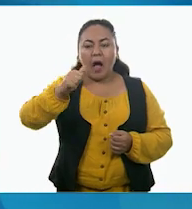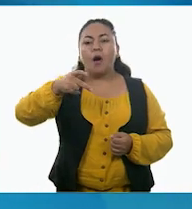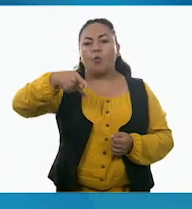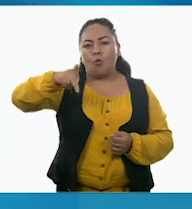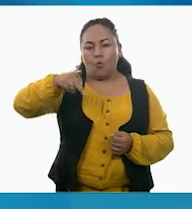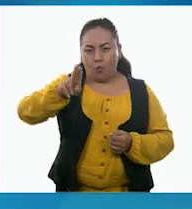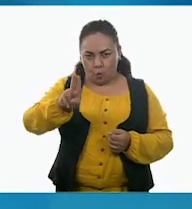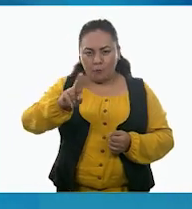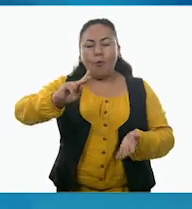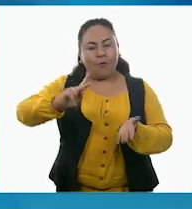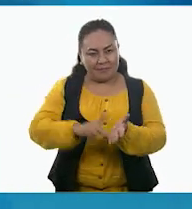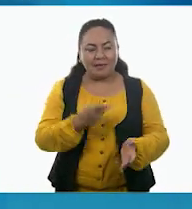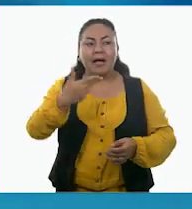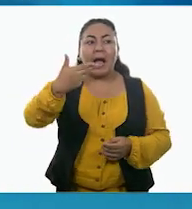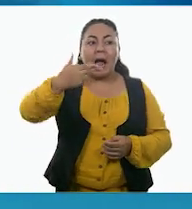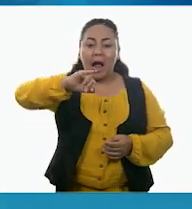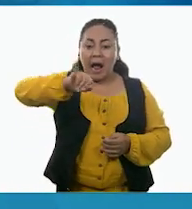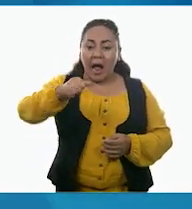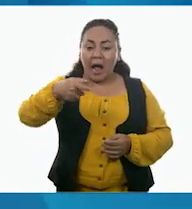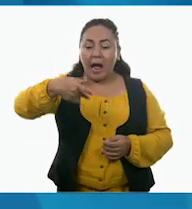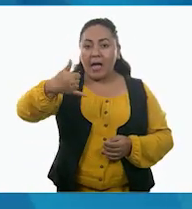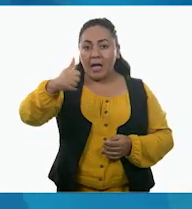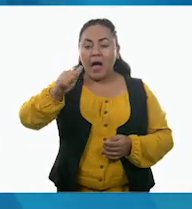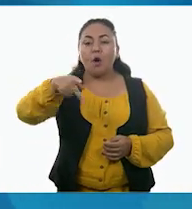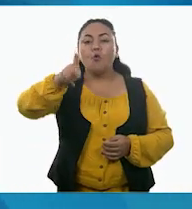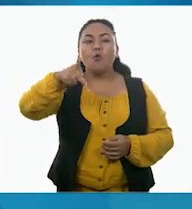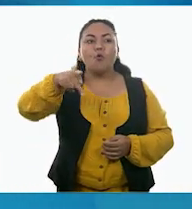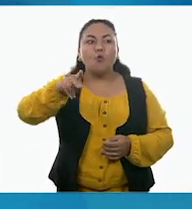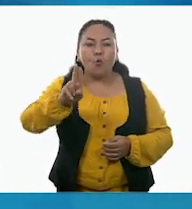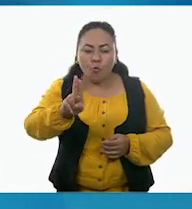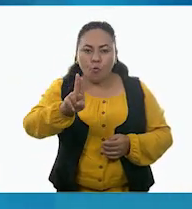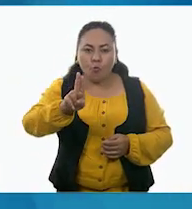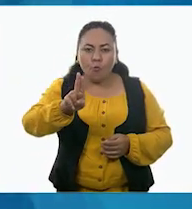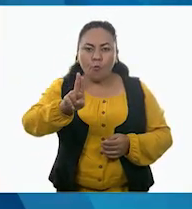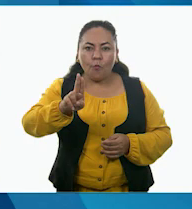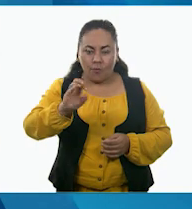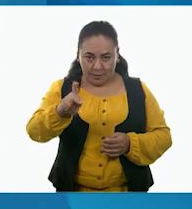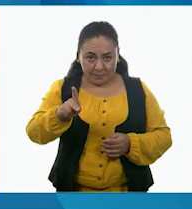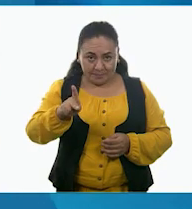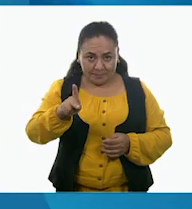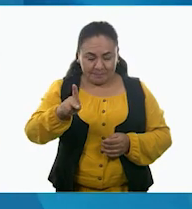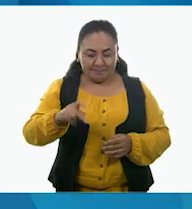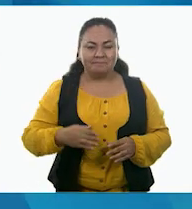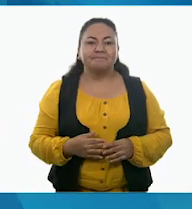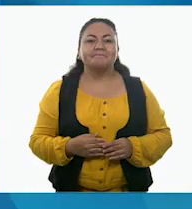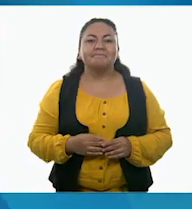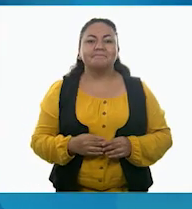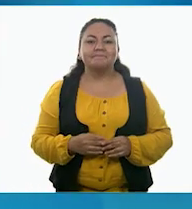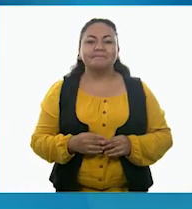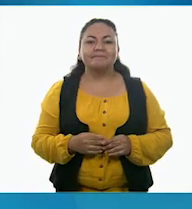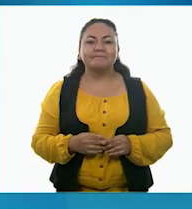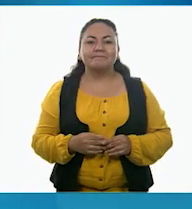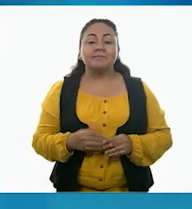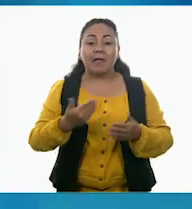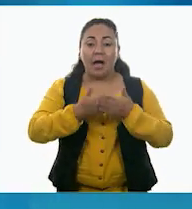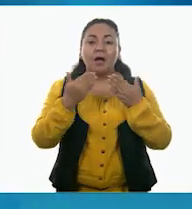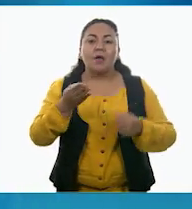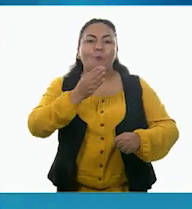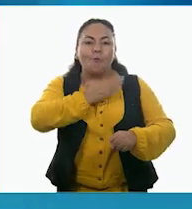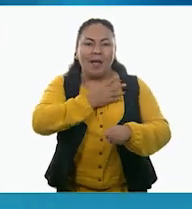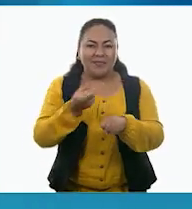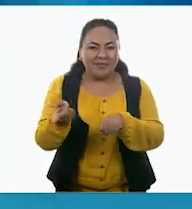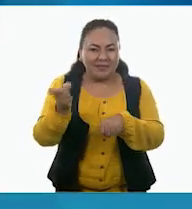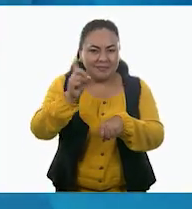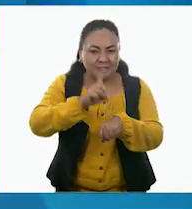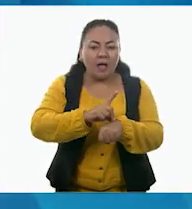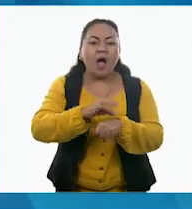vez, hayaku, hayaku, ¿ok? Bueno, para dar los buenos días